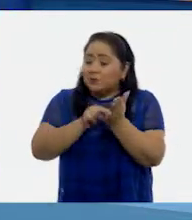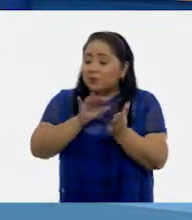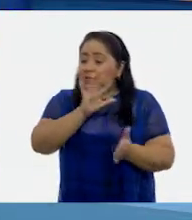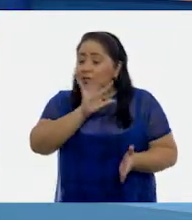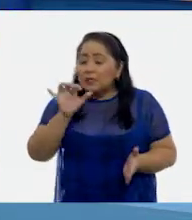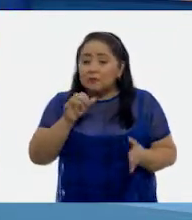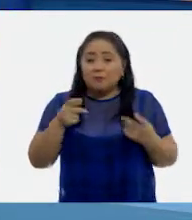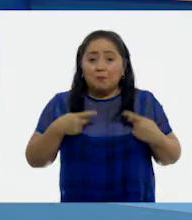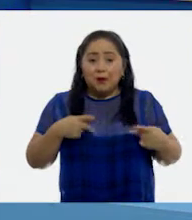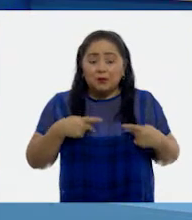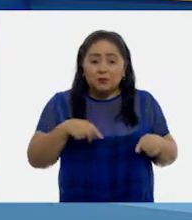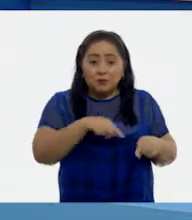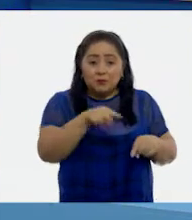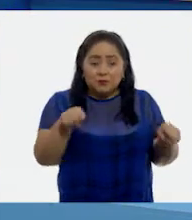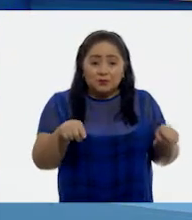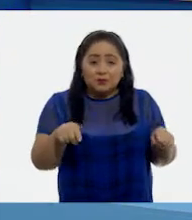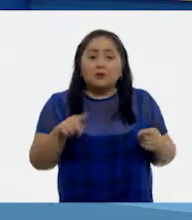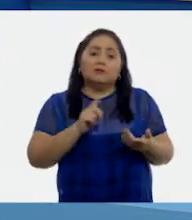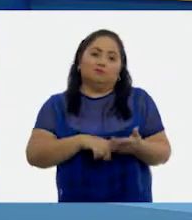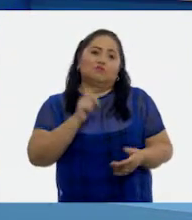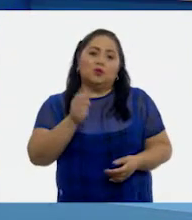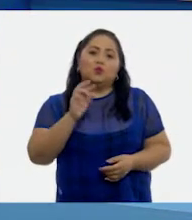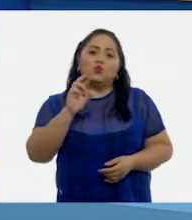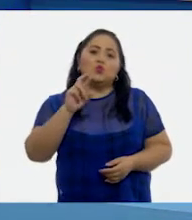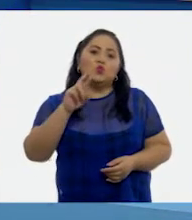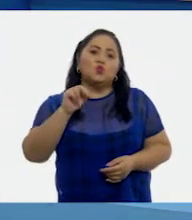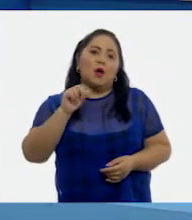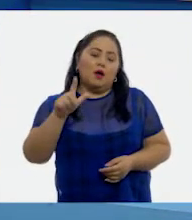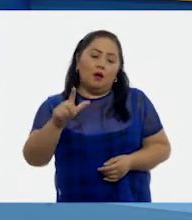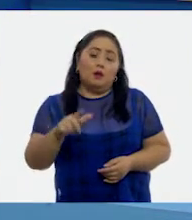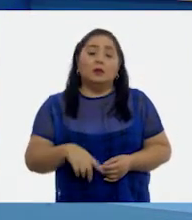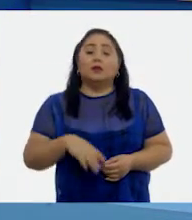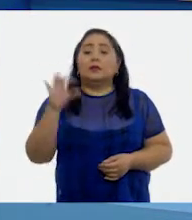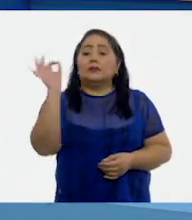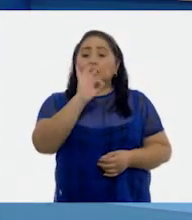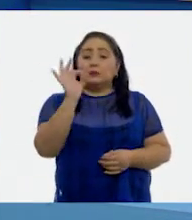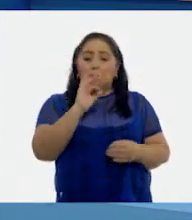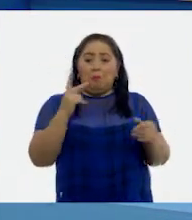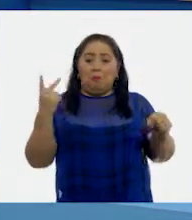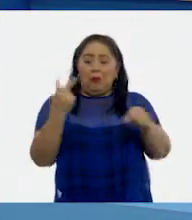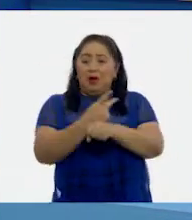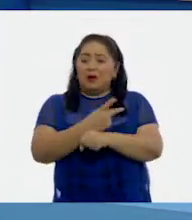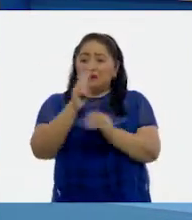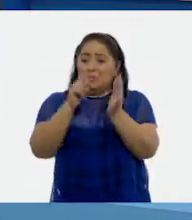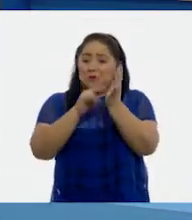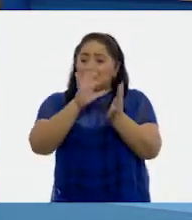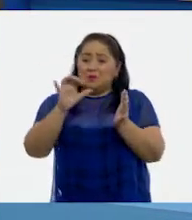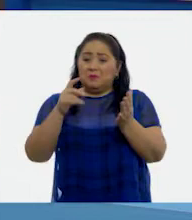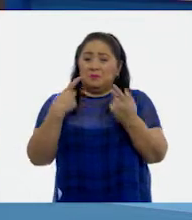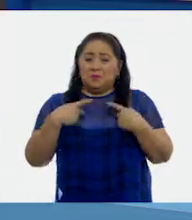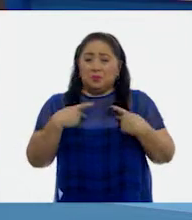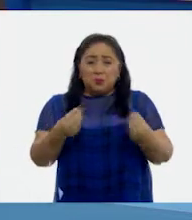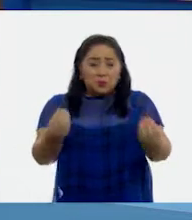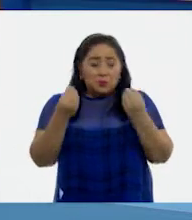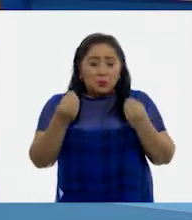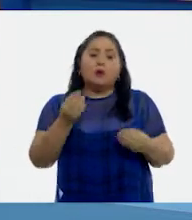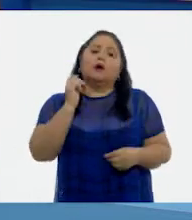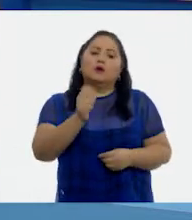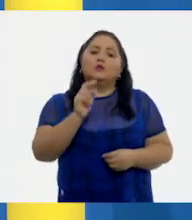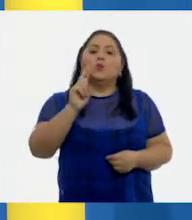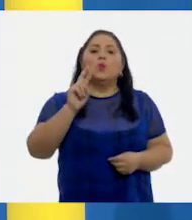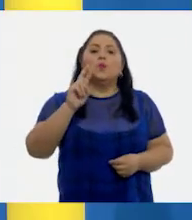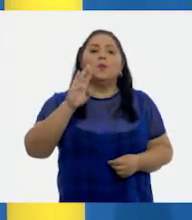2.500 habitantes, es rural. Y si rebasa esa cantidad, es decir, más de 2.500, es